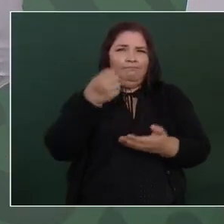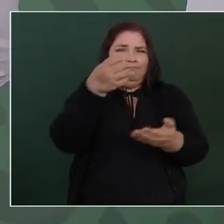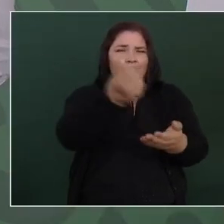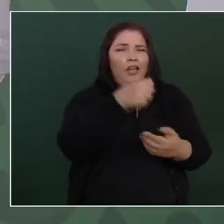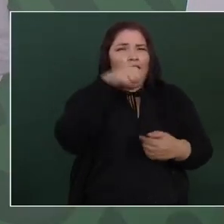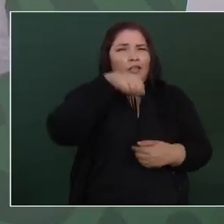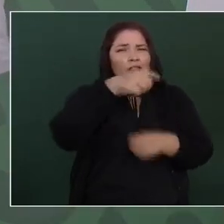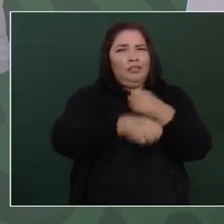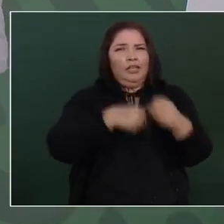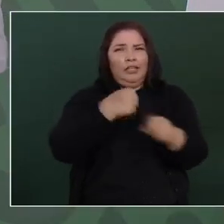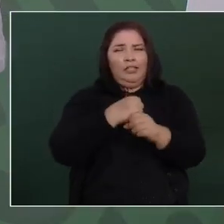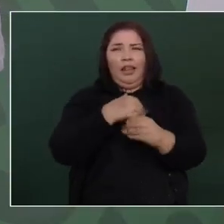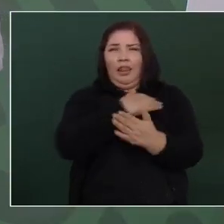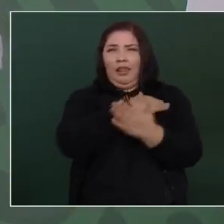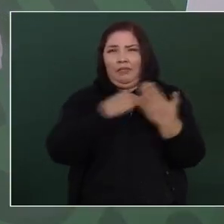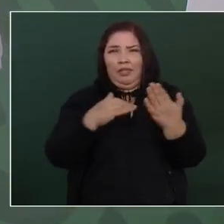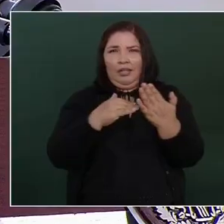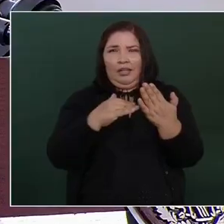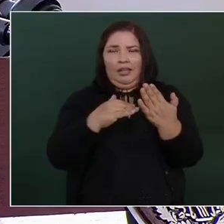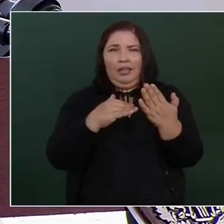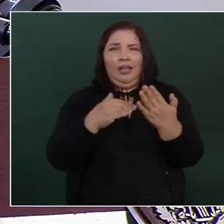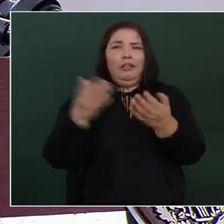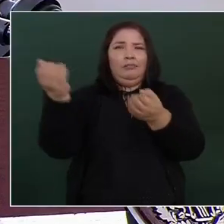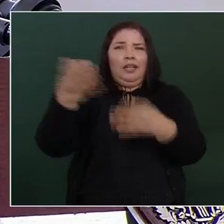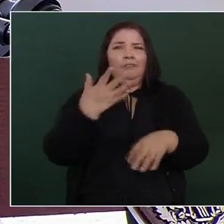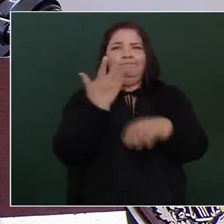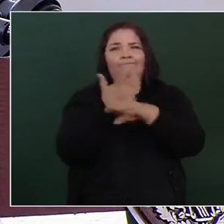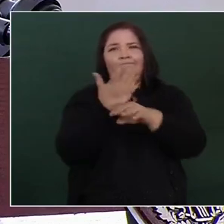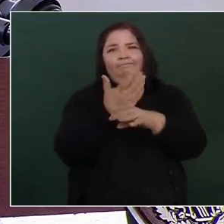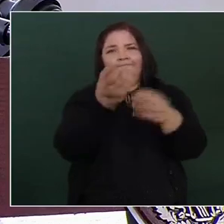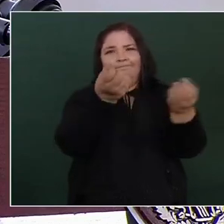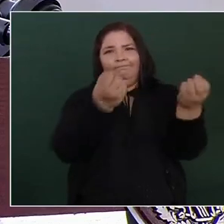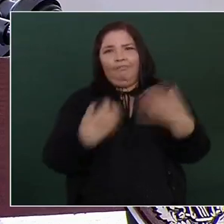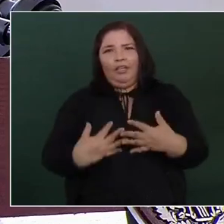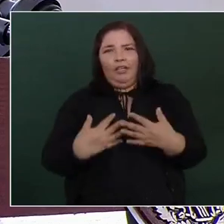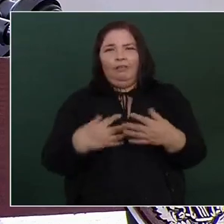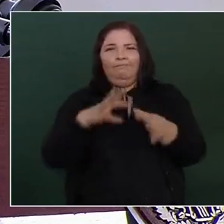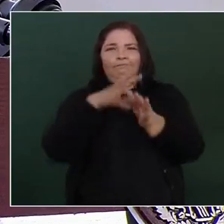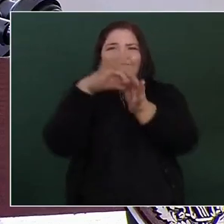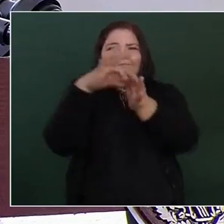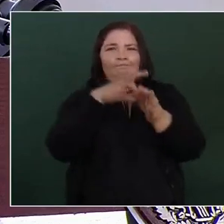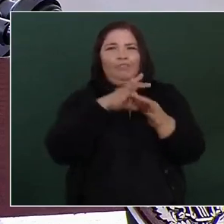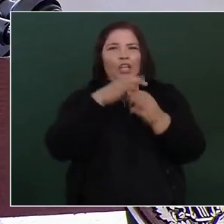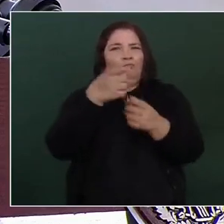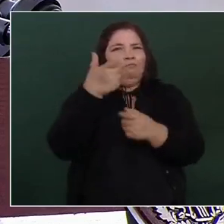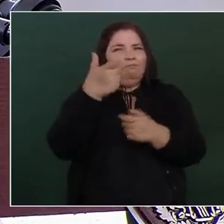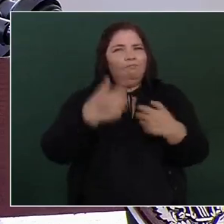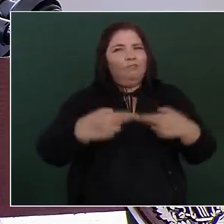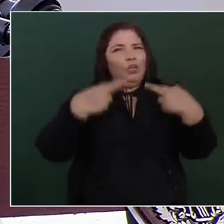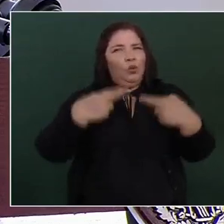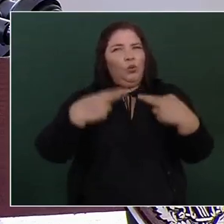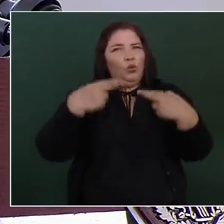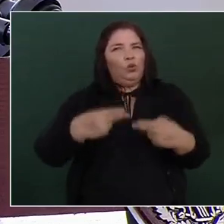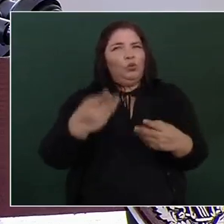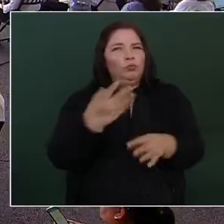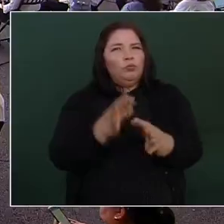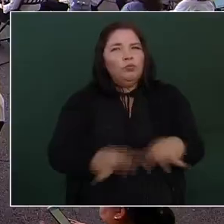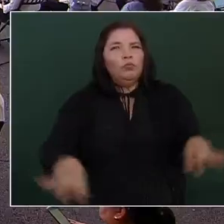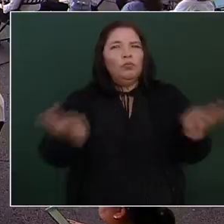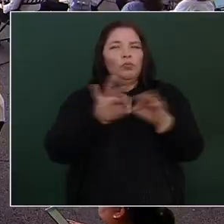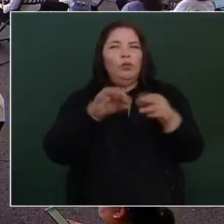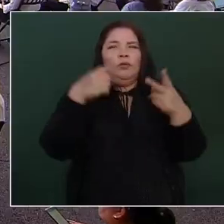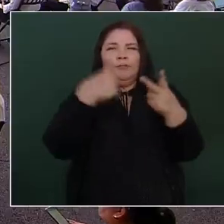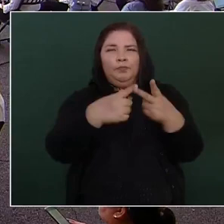año, la mitad proviene de Estados Unidos. Entonces, la relación económica, muy importante. Y el segundo